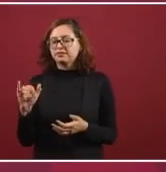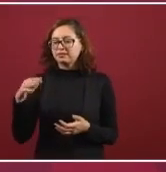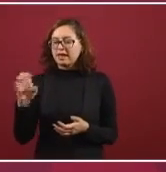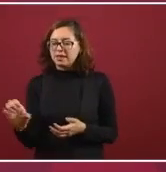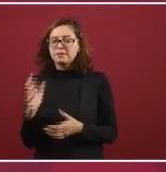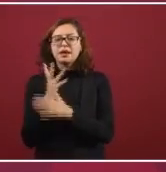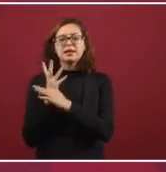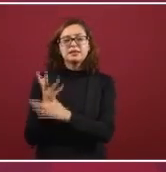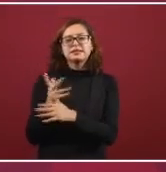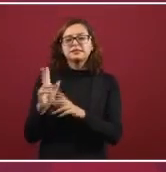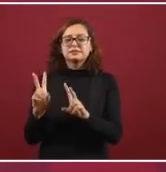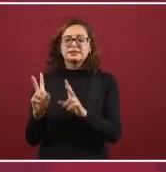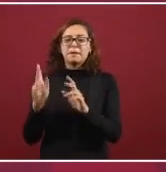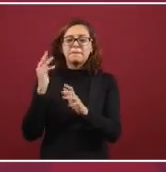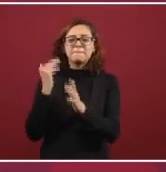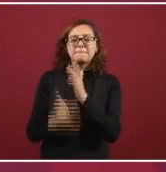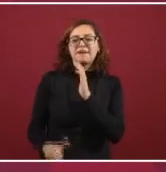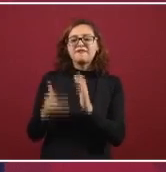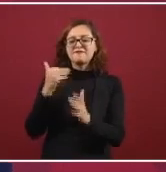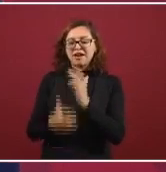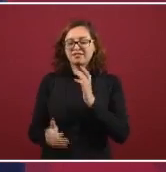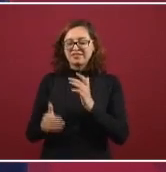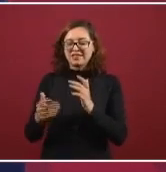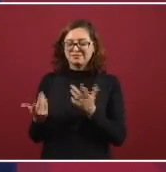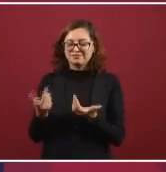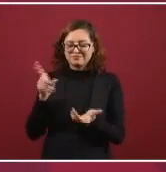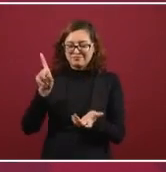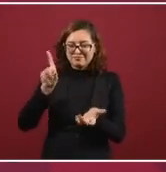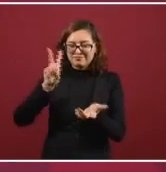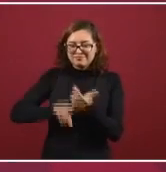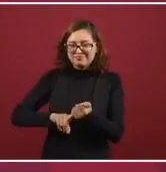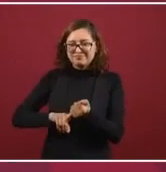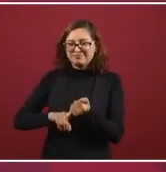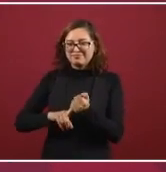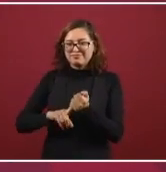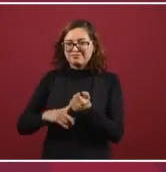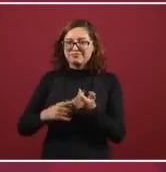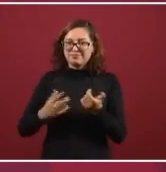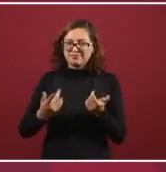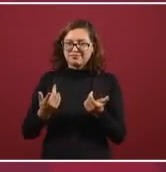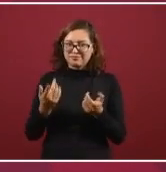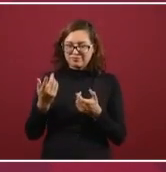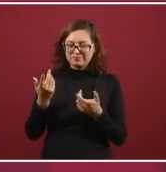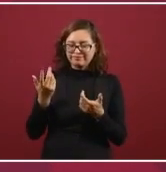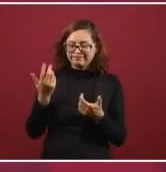la falta de autocrítica de parte del periódico,